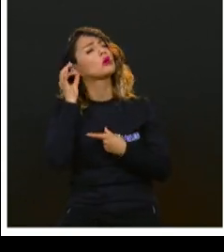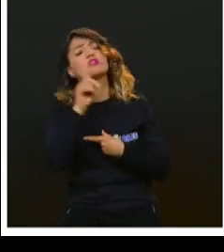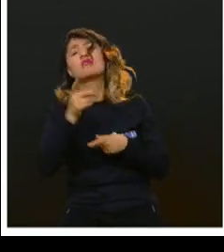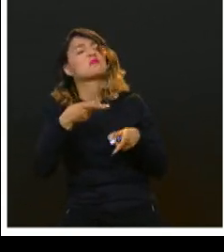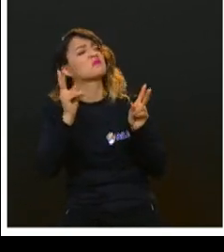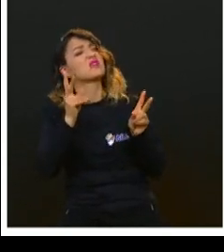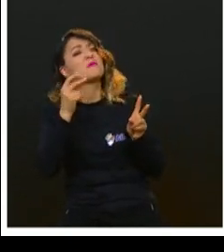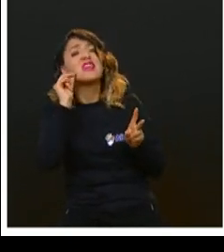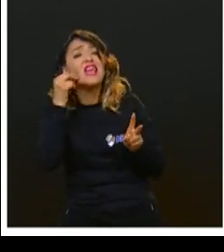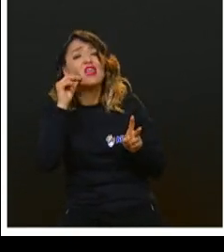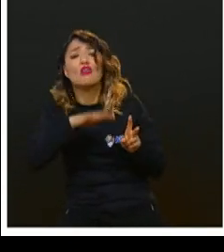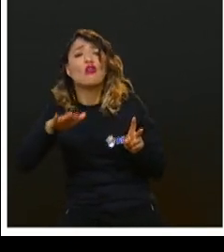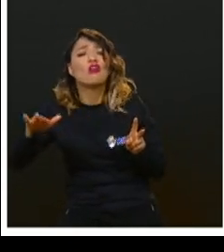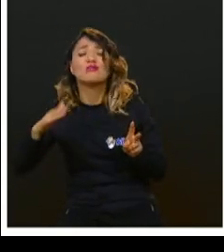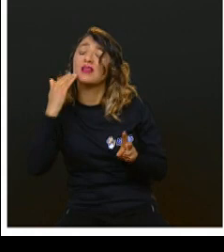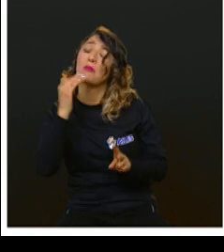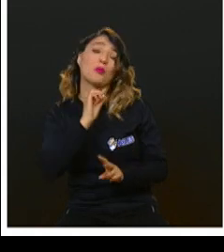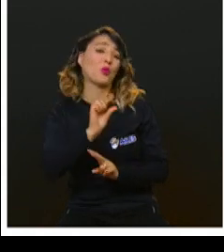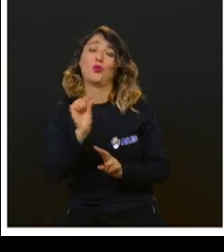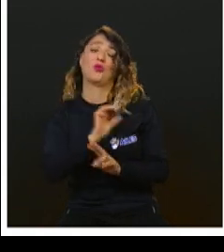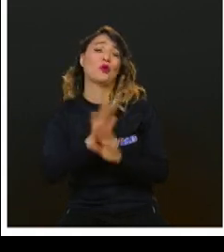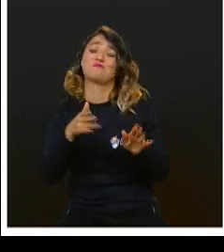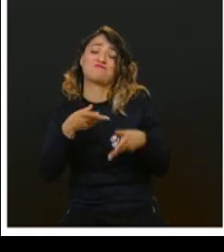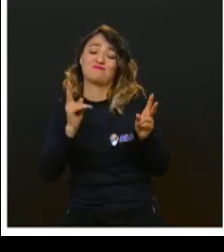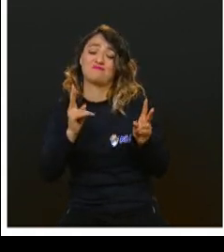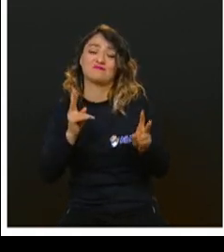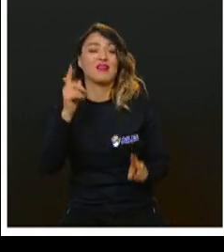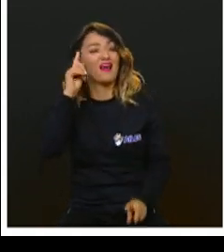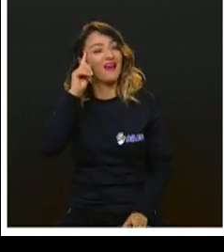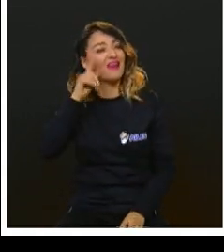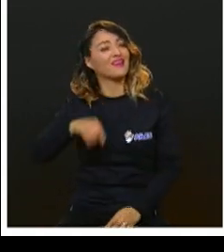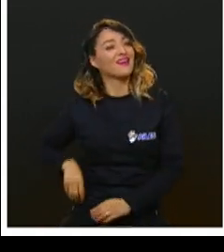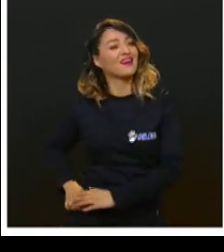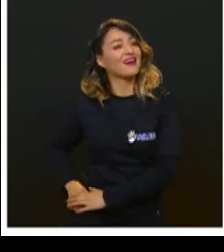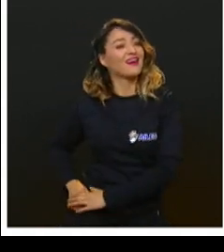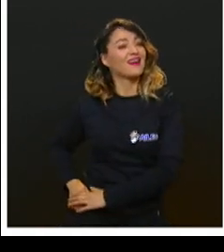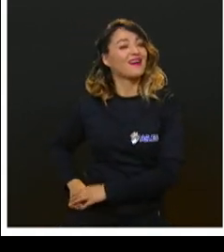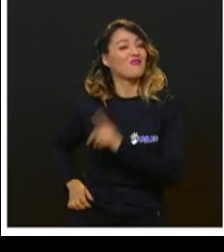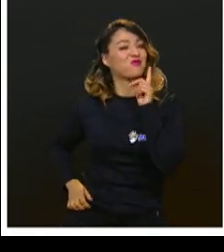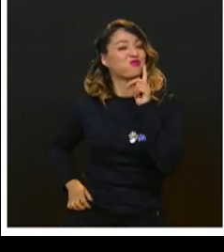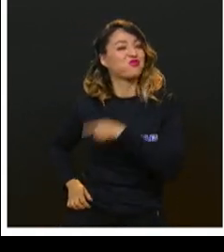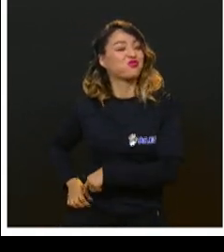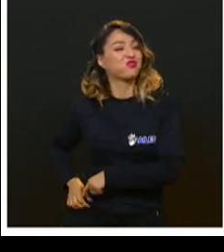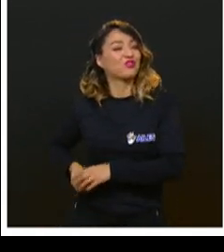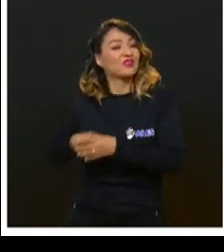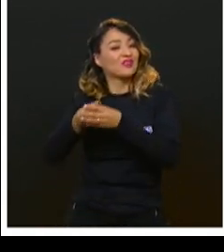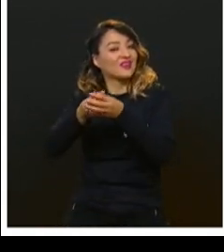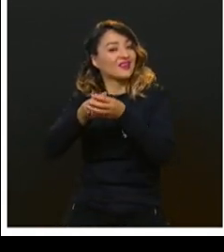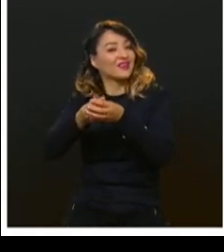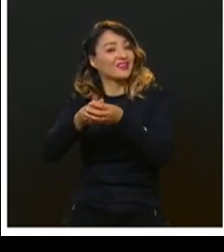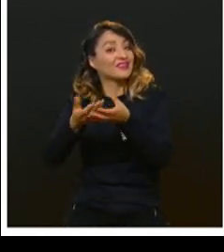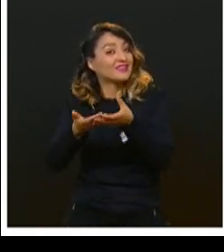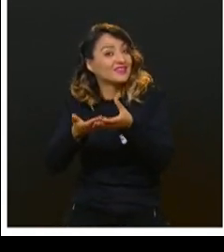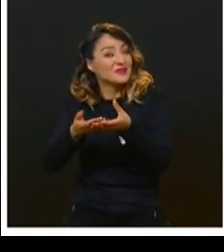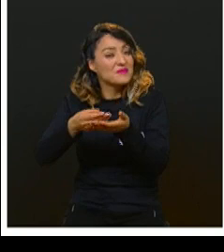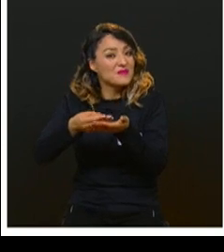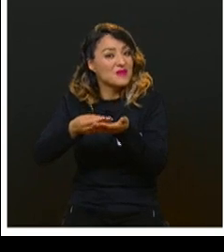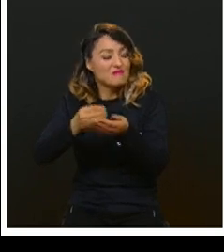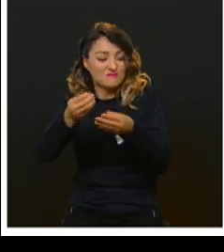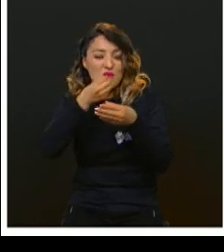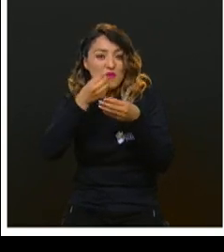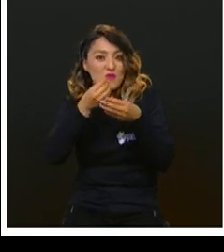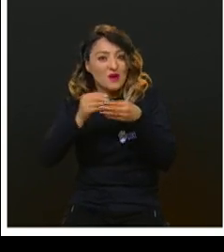nietos tampoco. Adivina lo que tengo aquí en el bolsillo. Un paquete de mento, Francisco Javier, para meterlo dentro de la bebida y hacerla